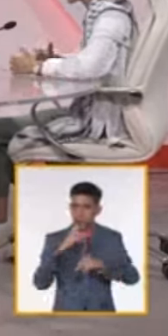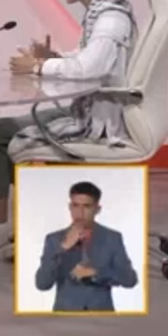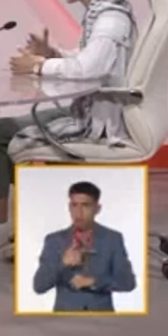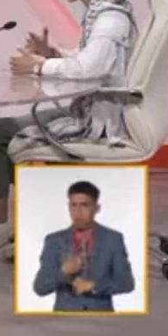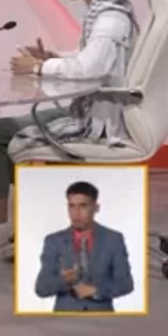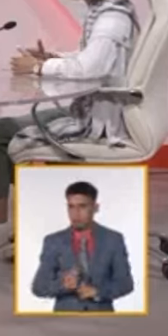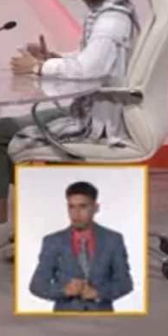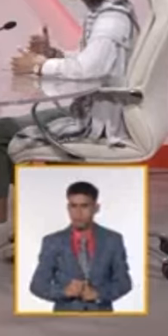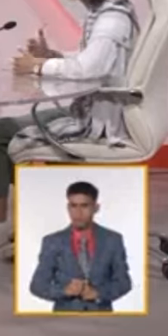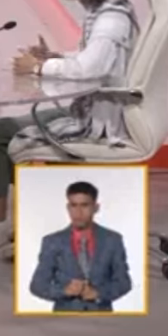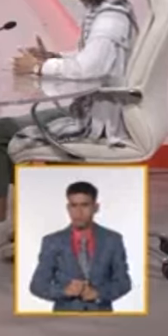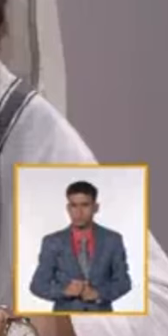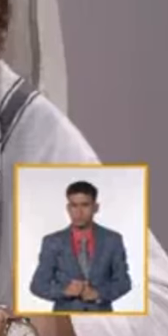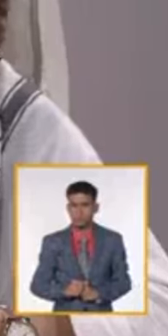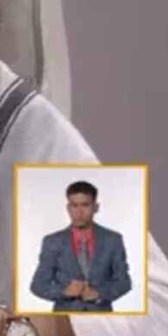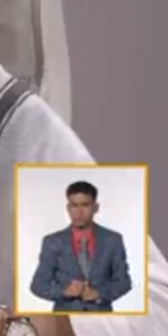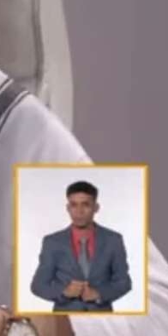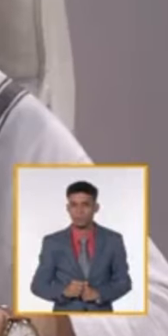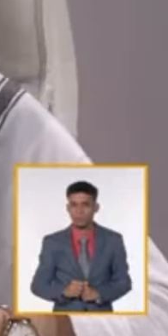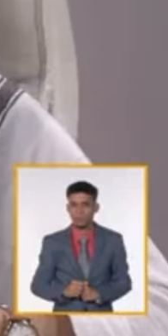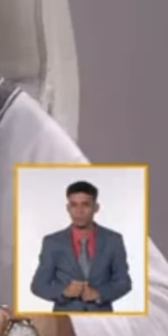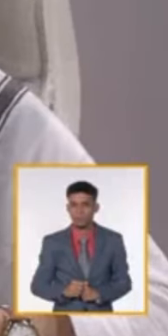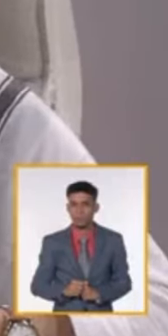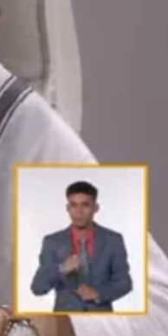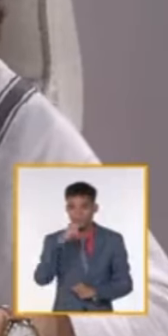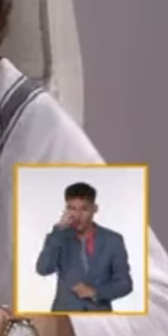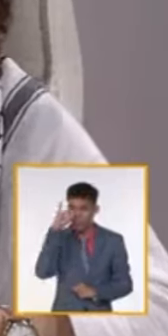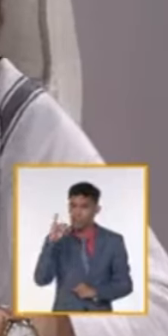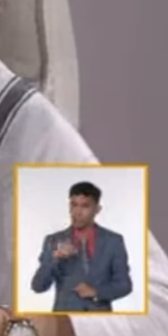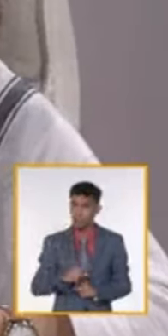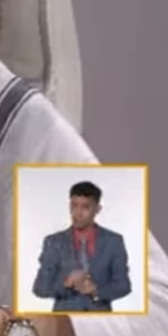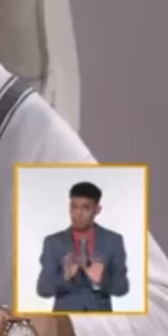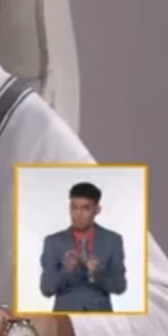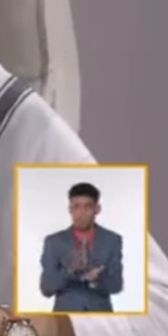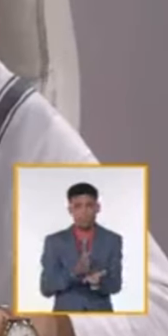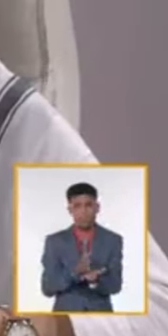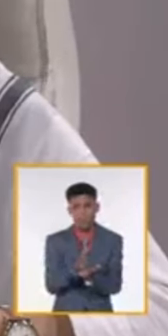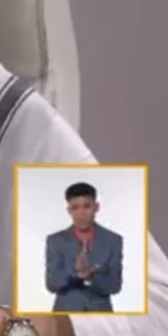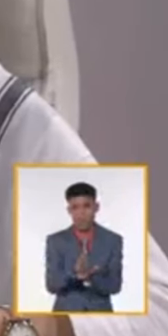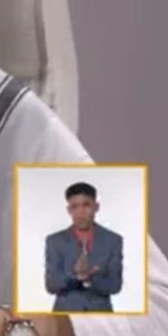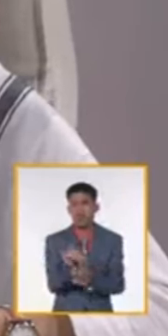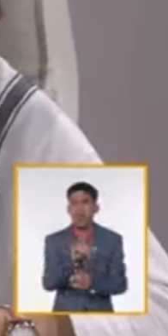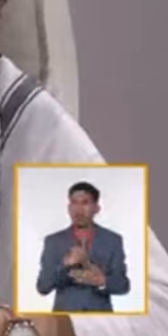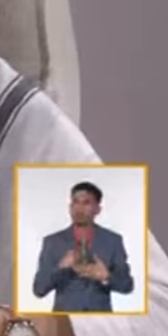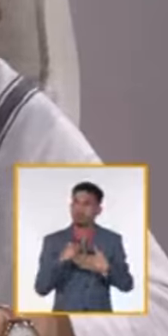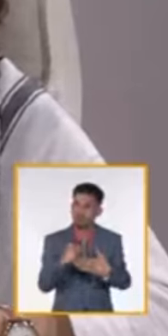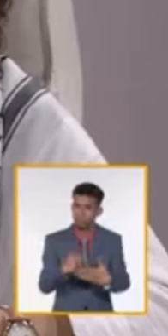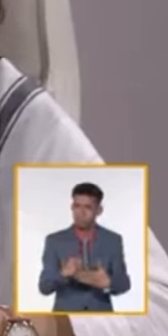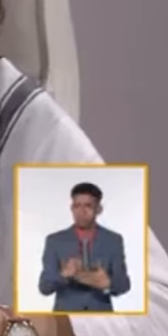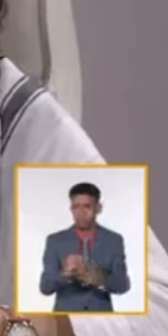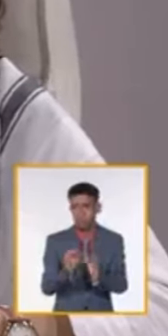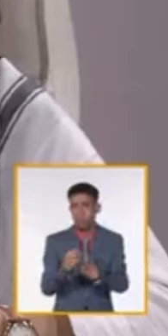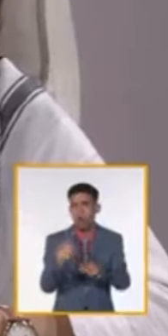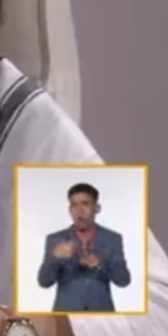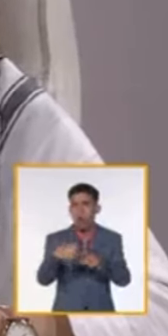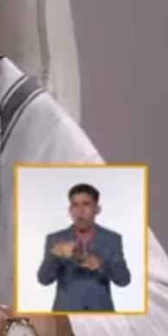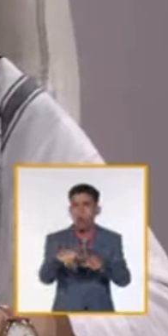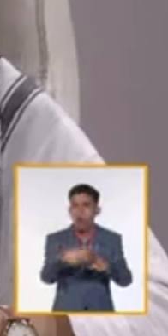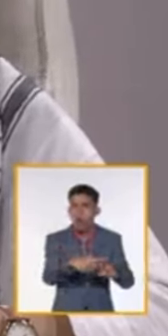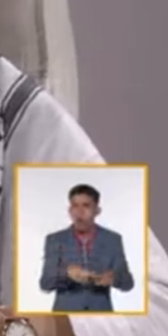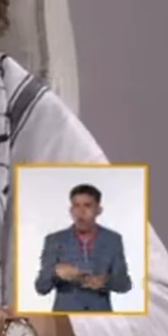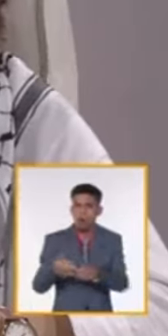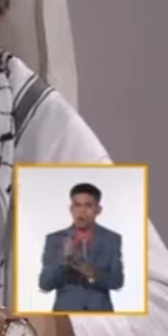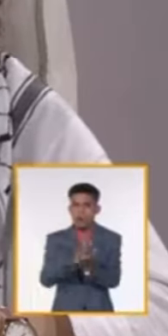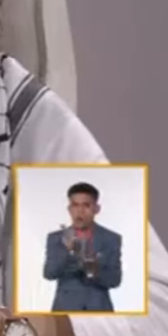Sí, ha habido una represión sin precedentes, pero también una solidaridad sin precedentes para